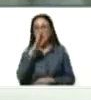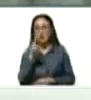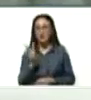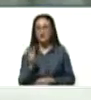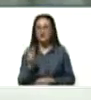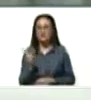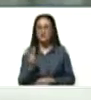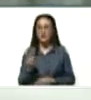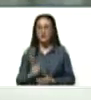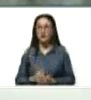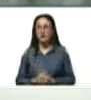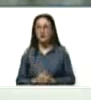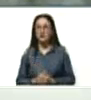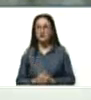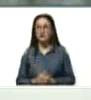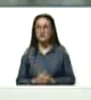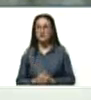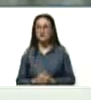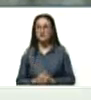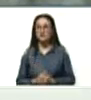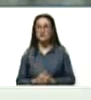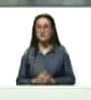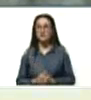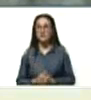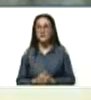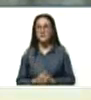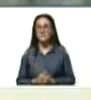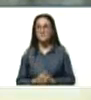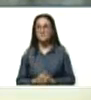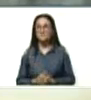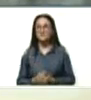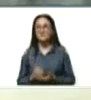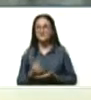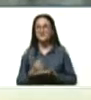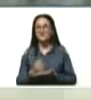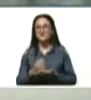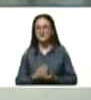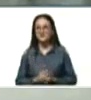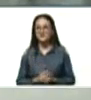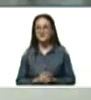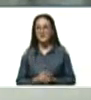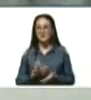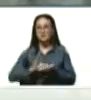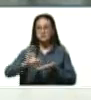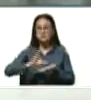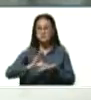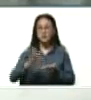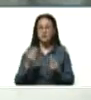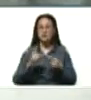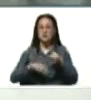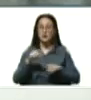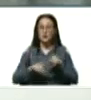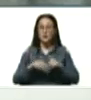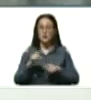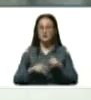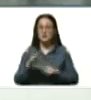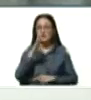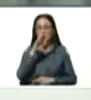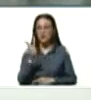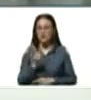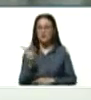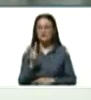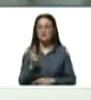Venezuela, que va a poner su cosita también, va a ayudar a financiar muchas cosas. El Banco de